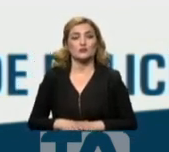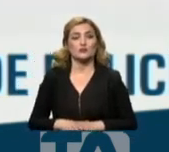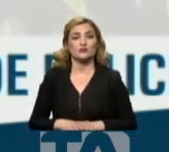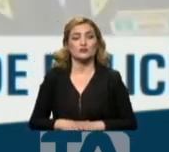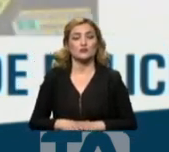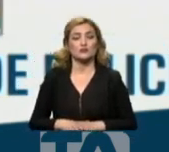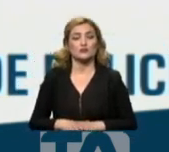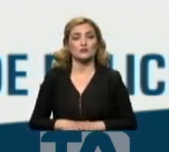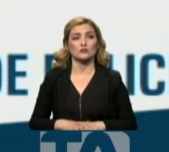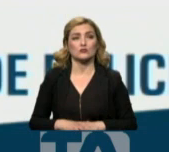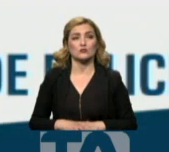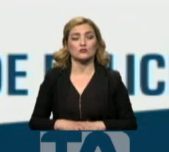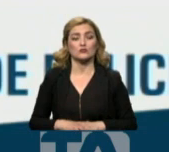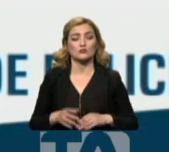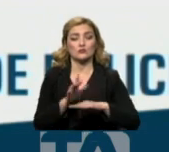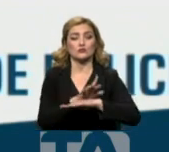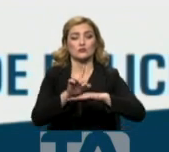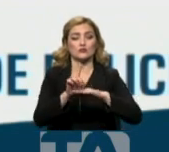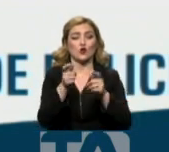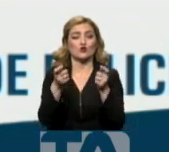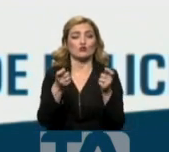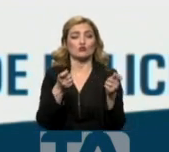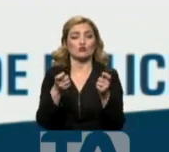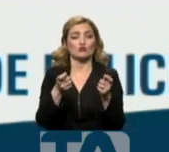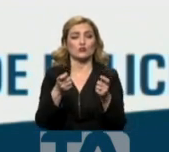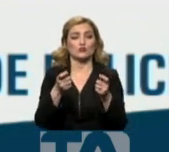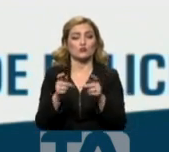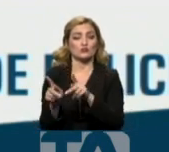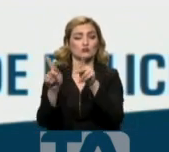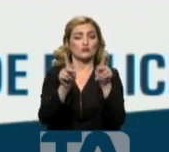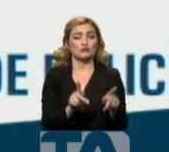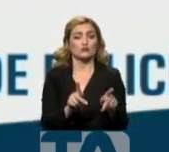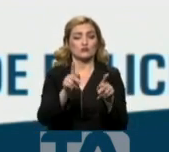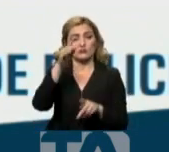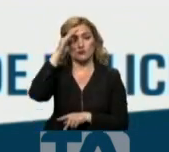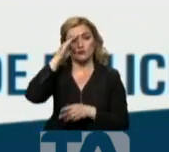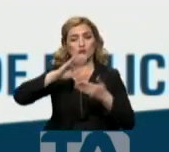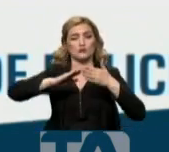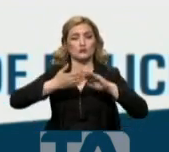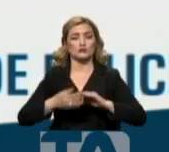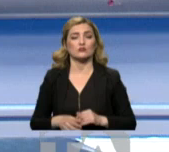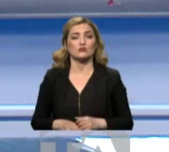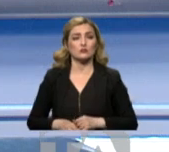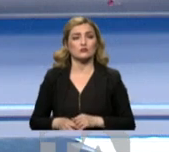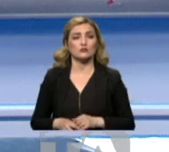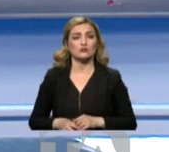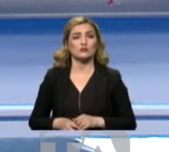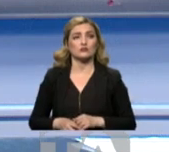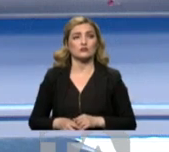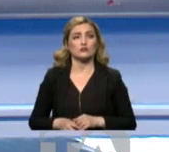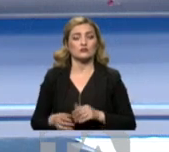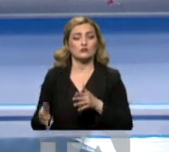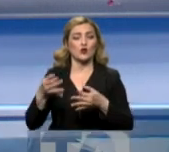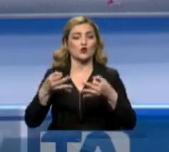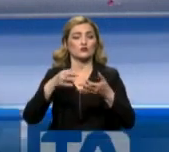entre otras funciones, cumplió la de director de operaciones de planificación y de la policía comunitaria.